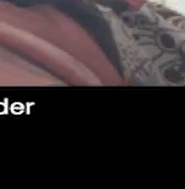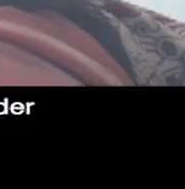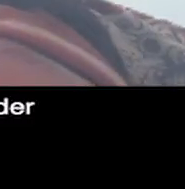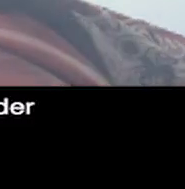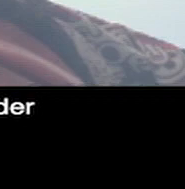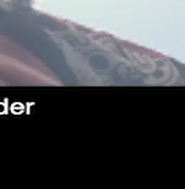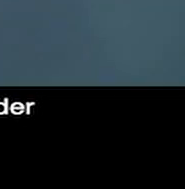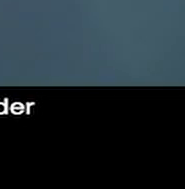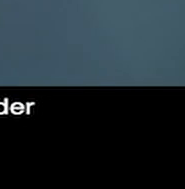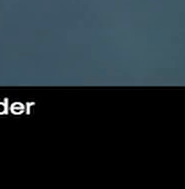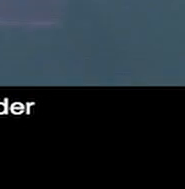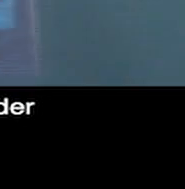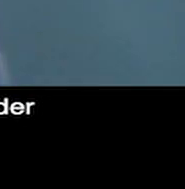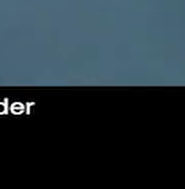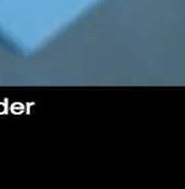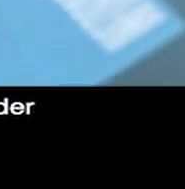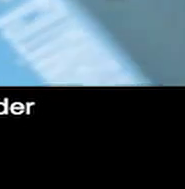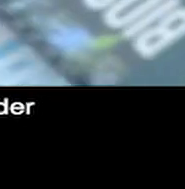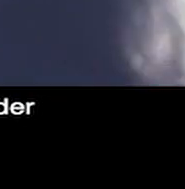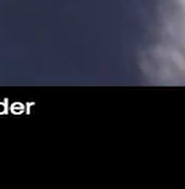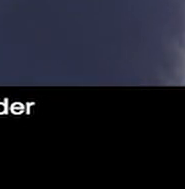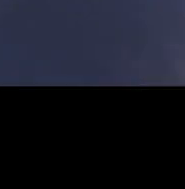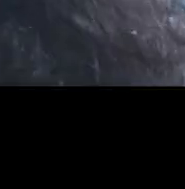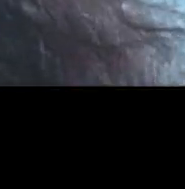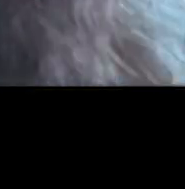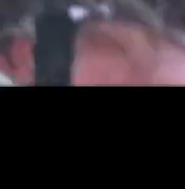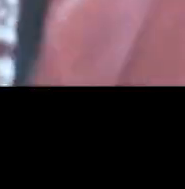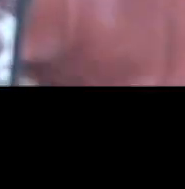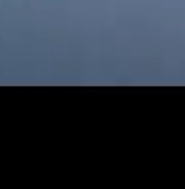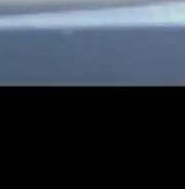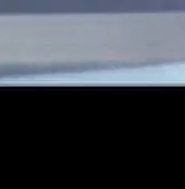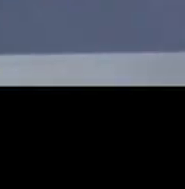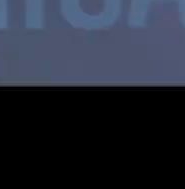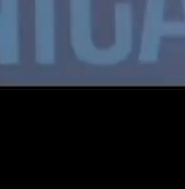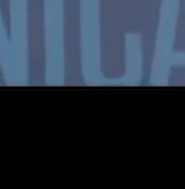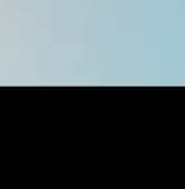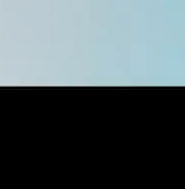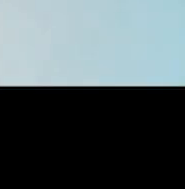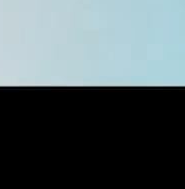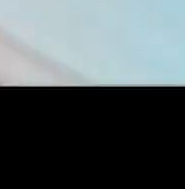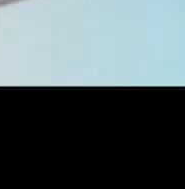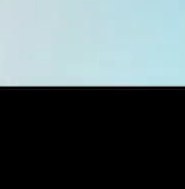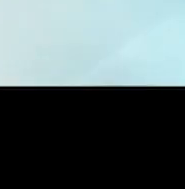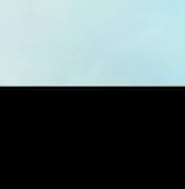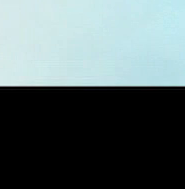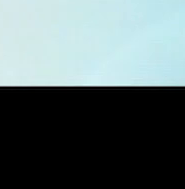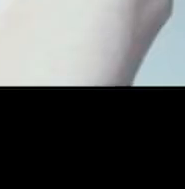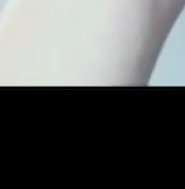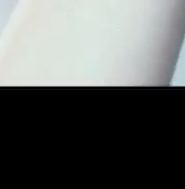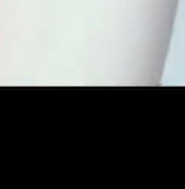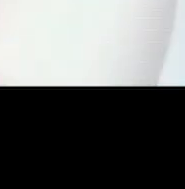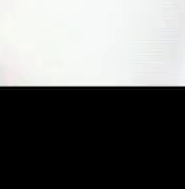En CONAPE creemos que cuando subís, lo único que vas a perder es el miedo a las alturas.